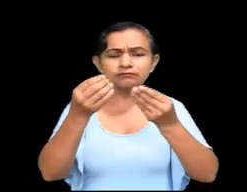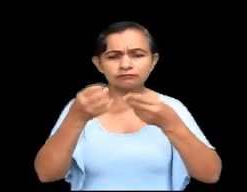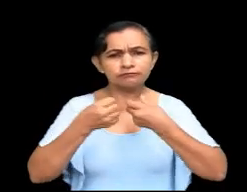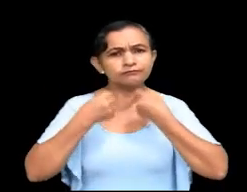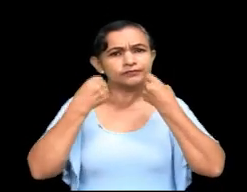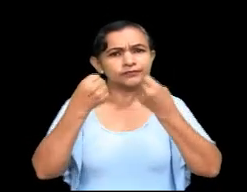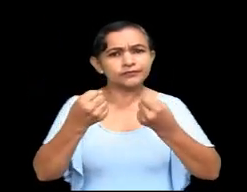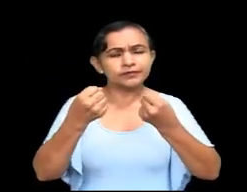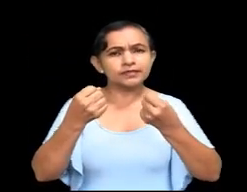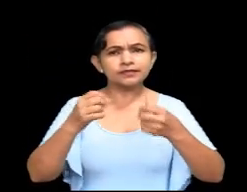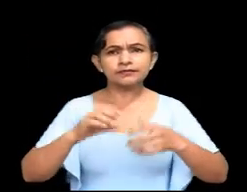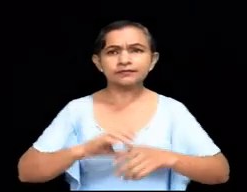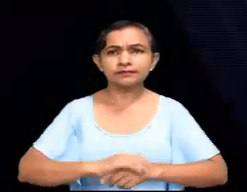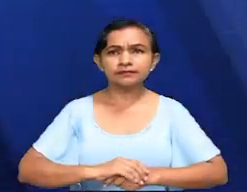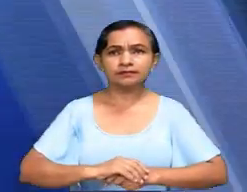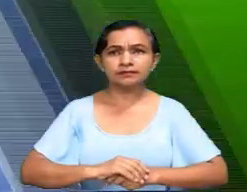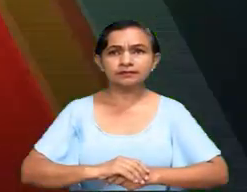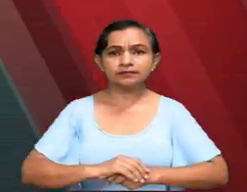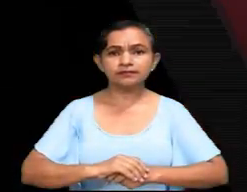vitalidad.